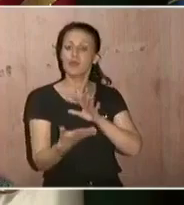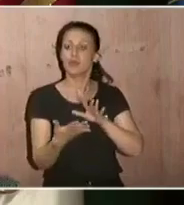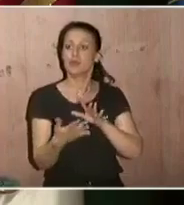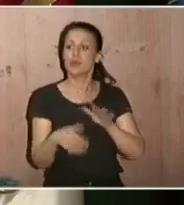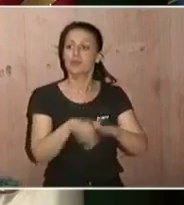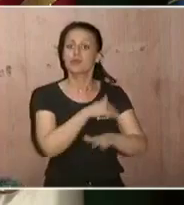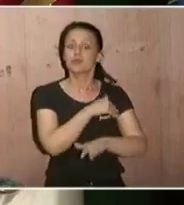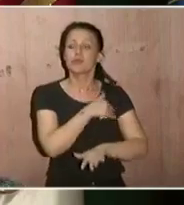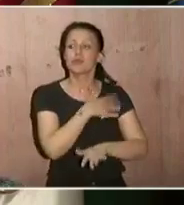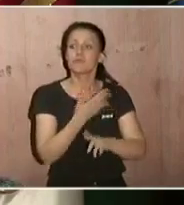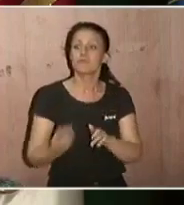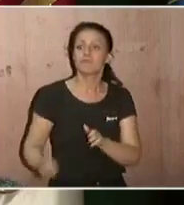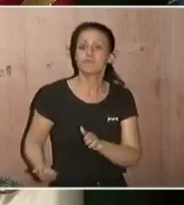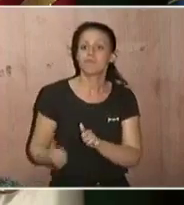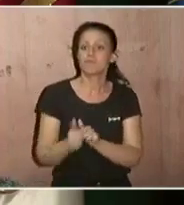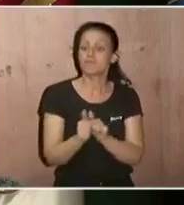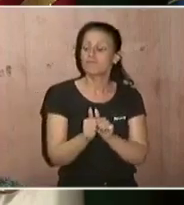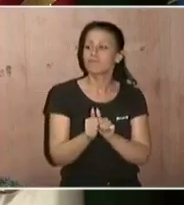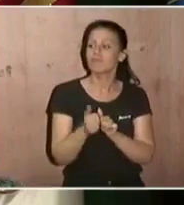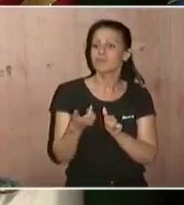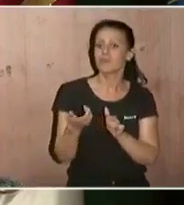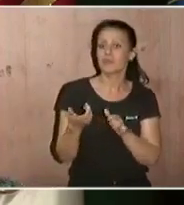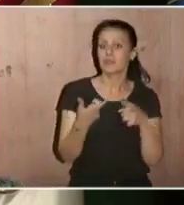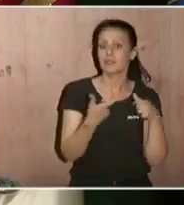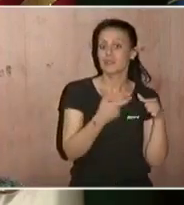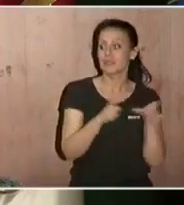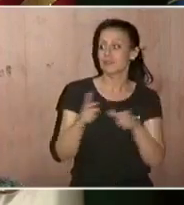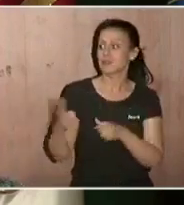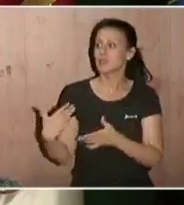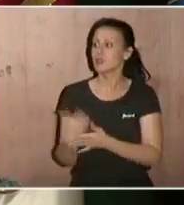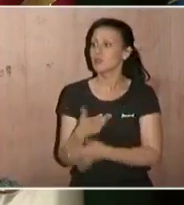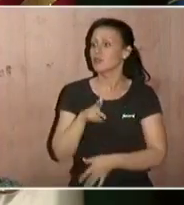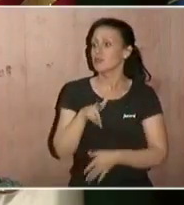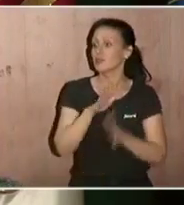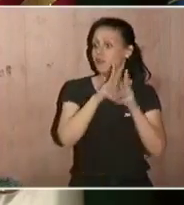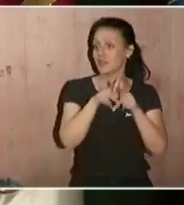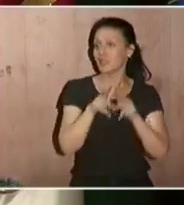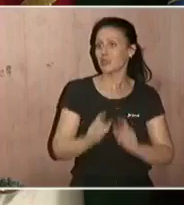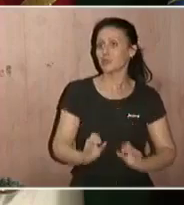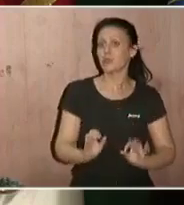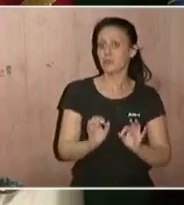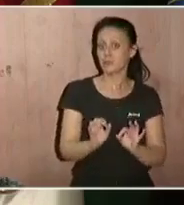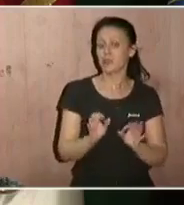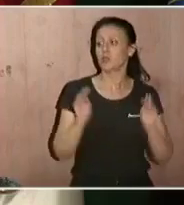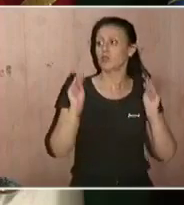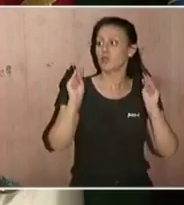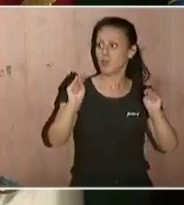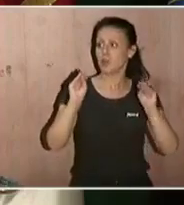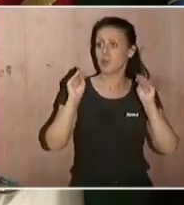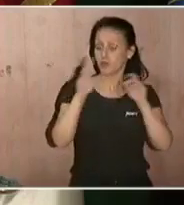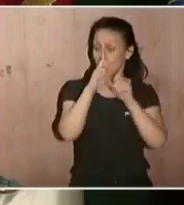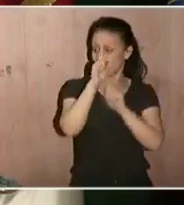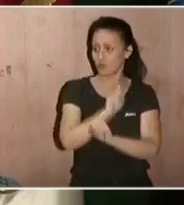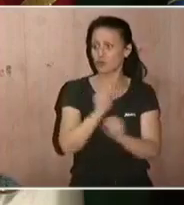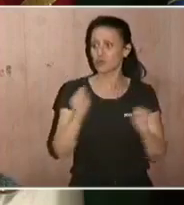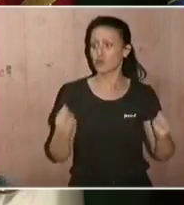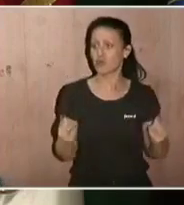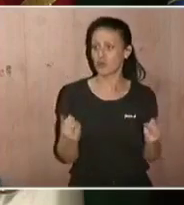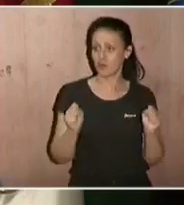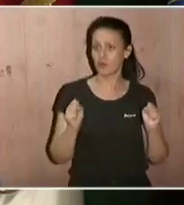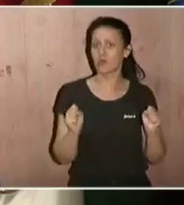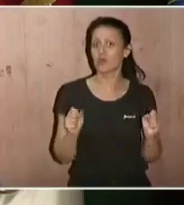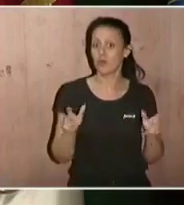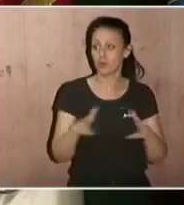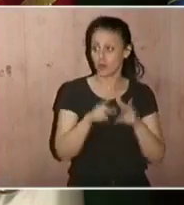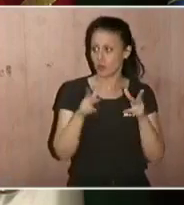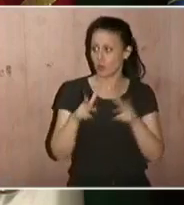ha acompañado en todas las disciplinas y particularmente en derecho administrativo la formación y consolidación de las